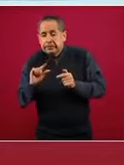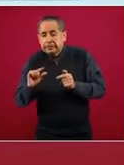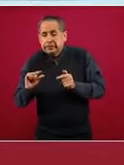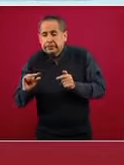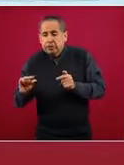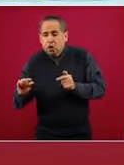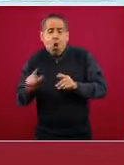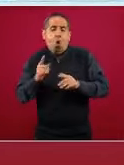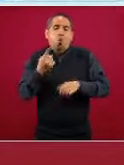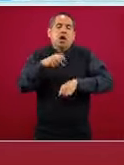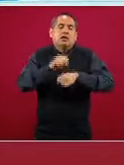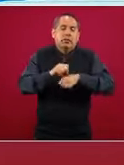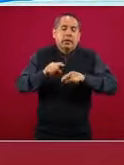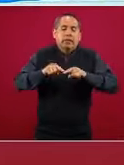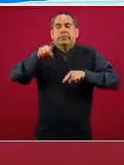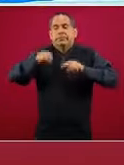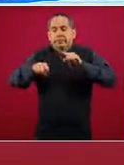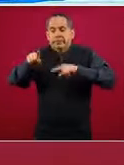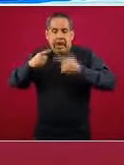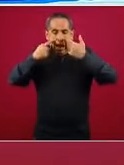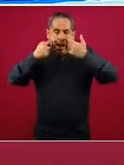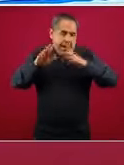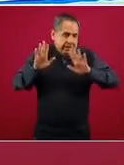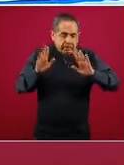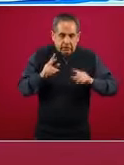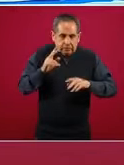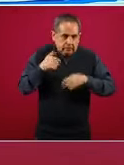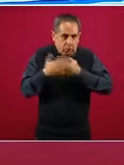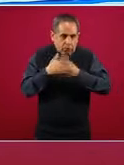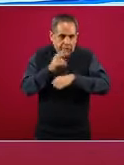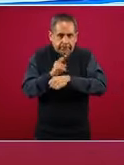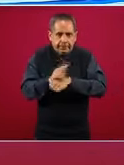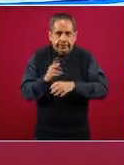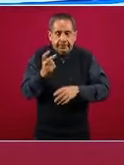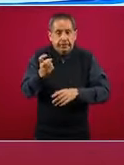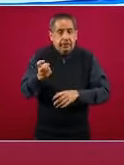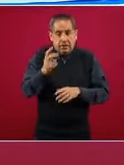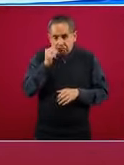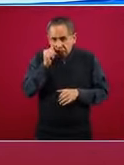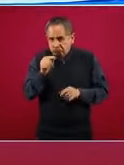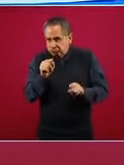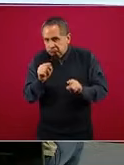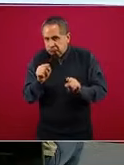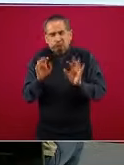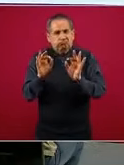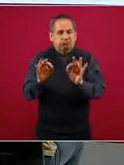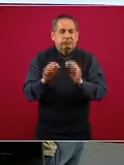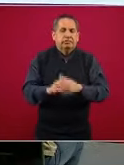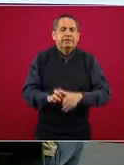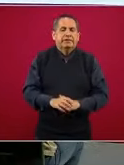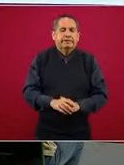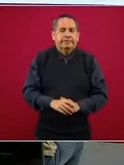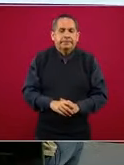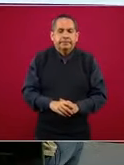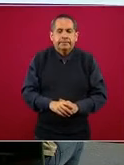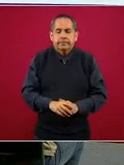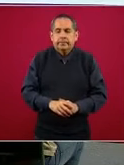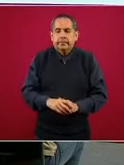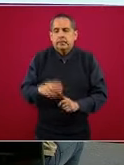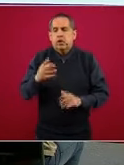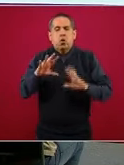un cambio semanal que después se modificará. Pero ahí está, hay que presentarlo en el momento que ocurre. La